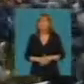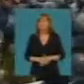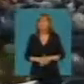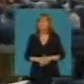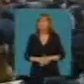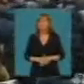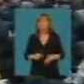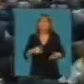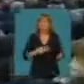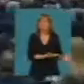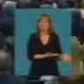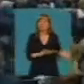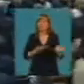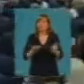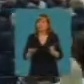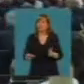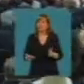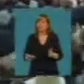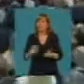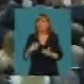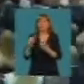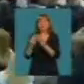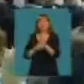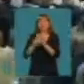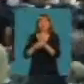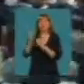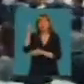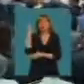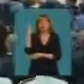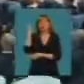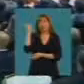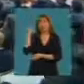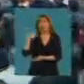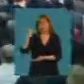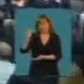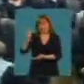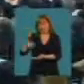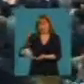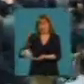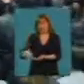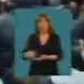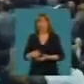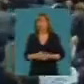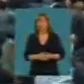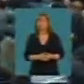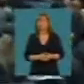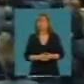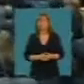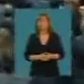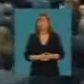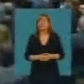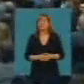A continuación, firma el acta el señor Ministro de Economía y Finanzas Públicas, doctor Hernán Gaspar